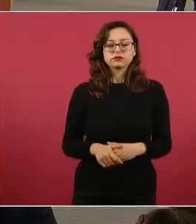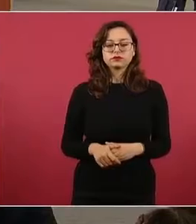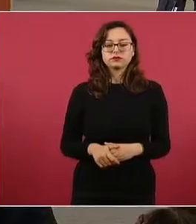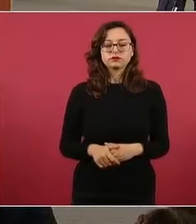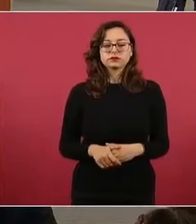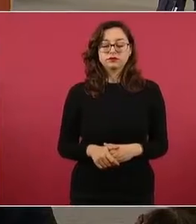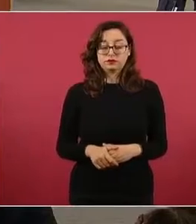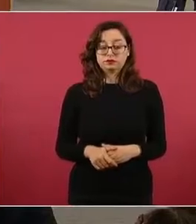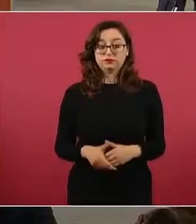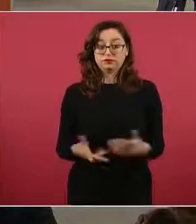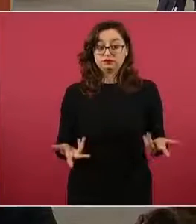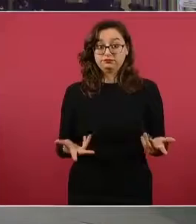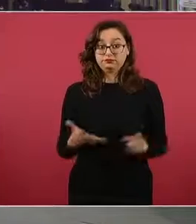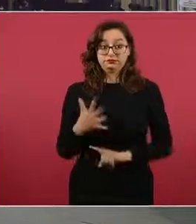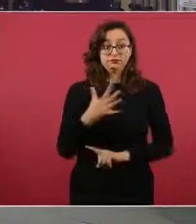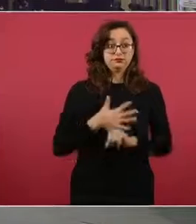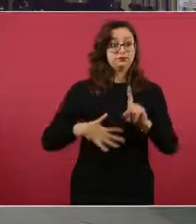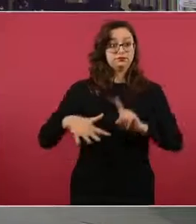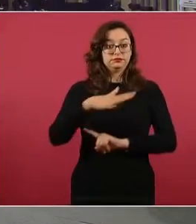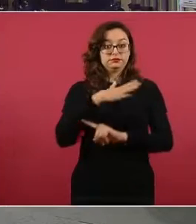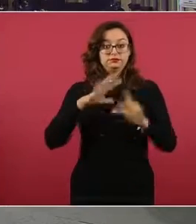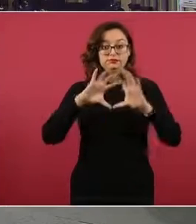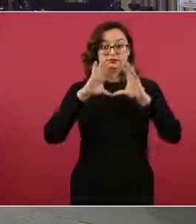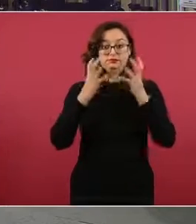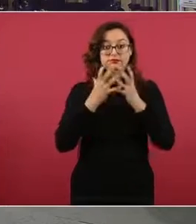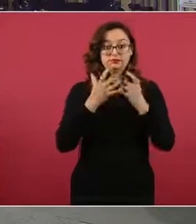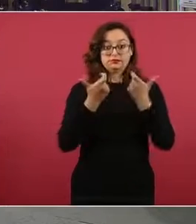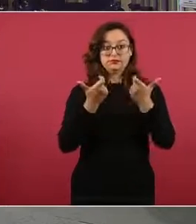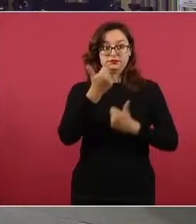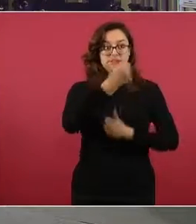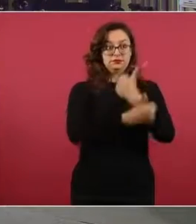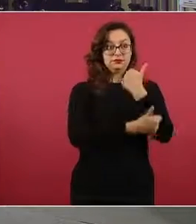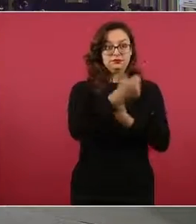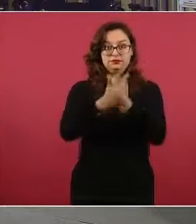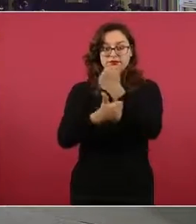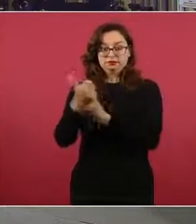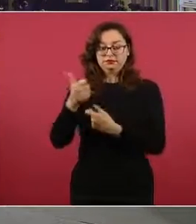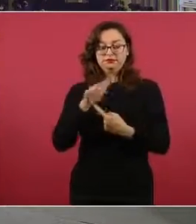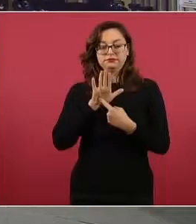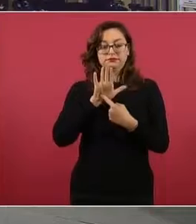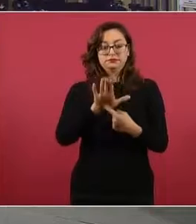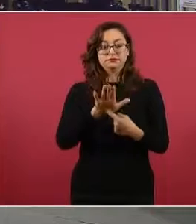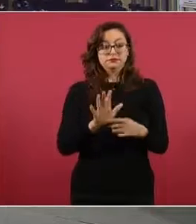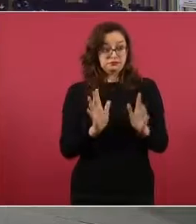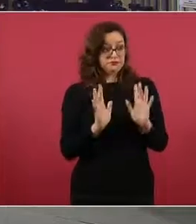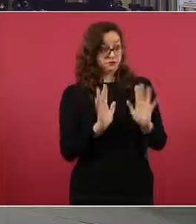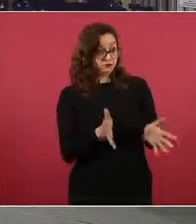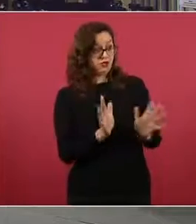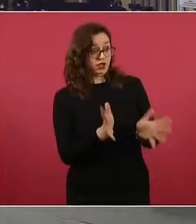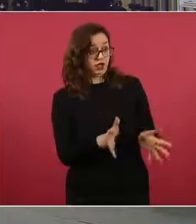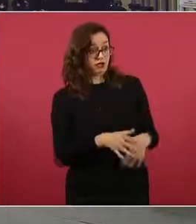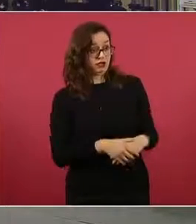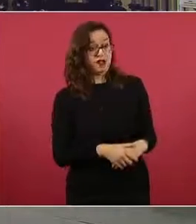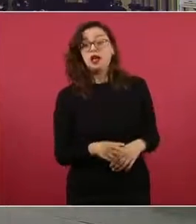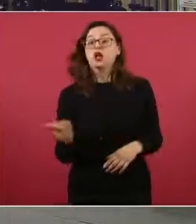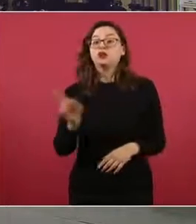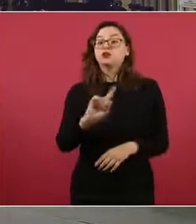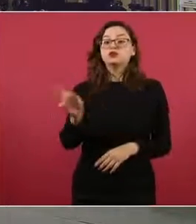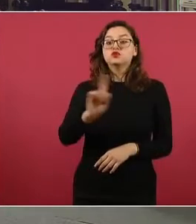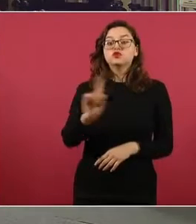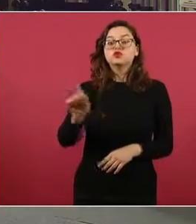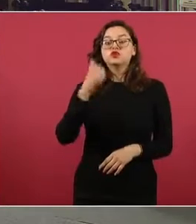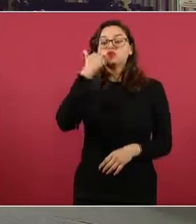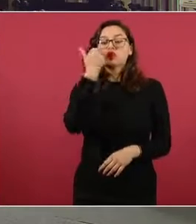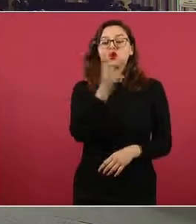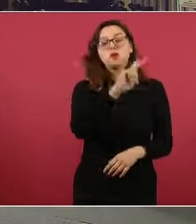Para tener el contexto. Bueno, adelante. ¿Ya? No, es que le iba a preguntar si todavía hay margen de